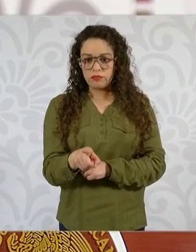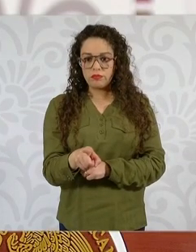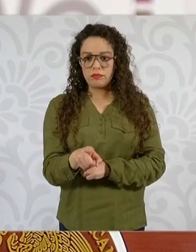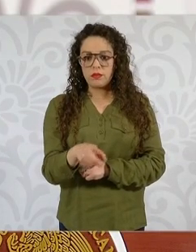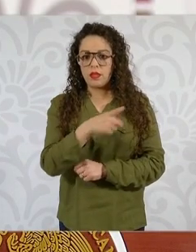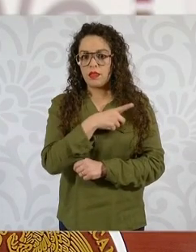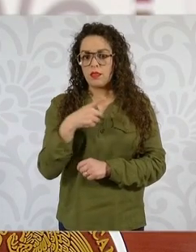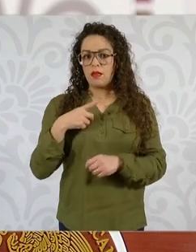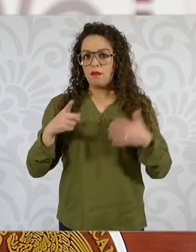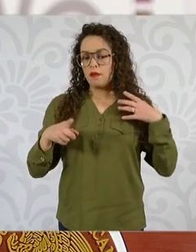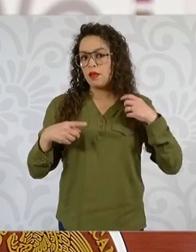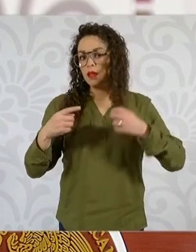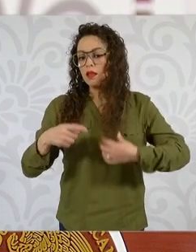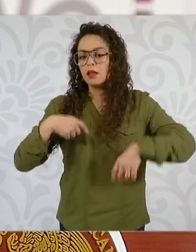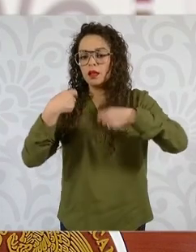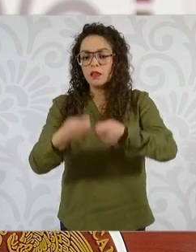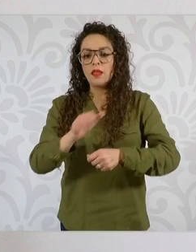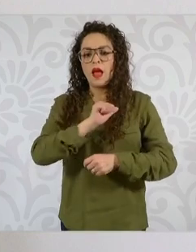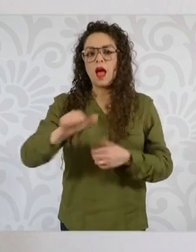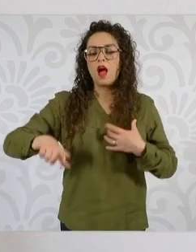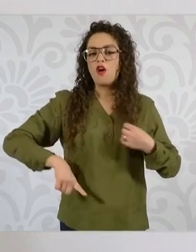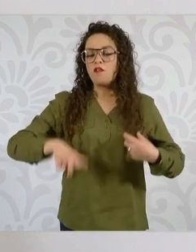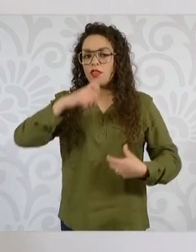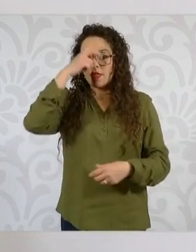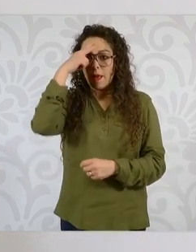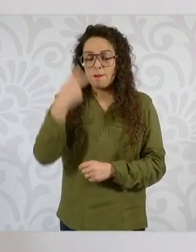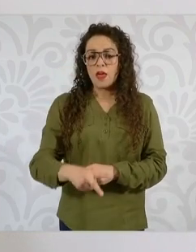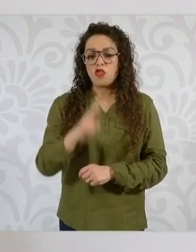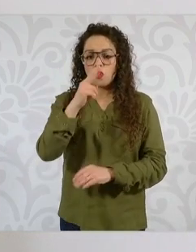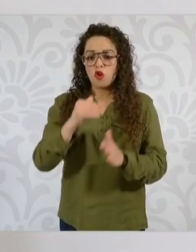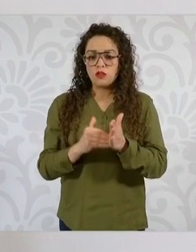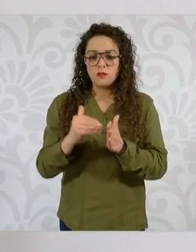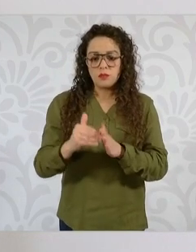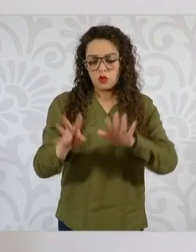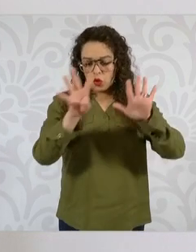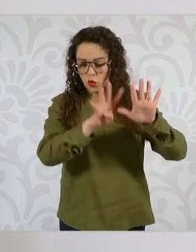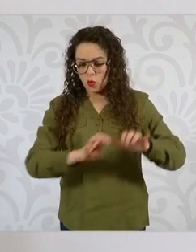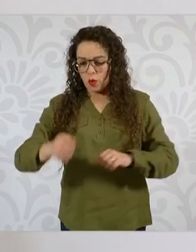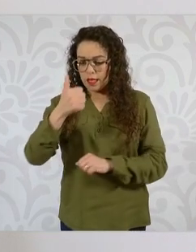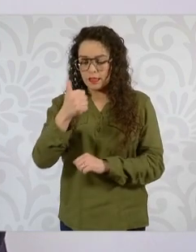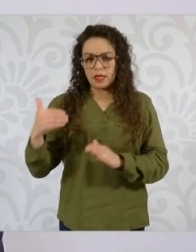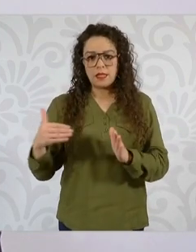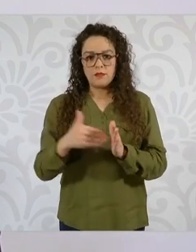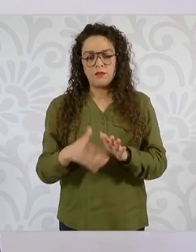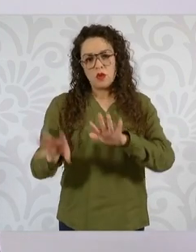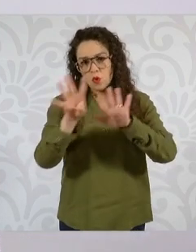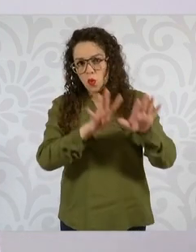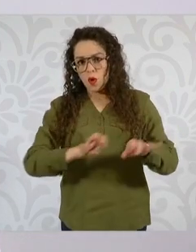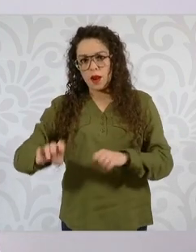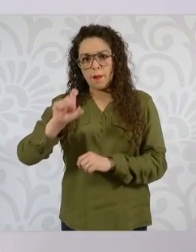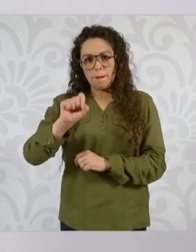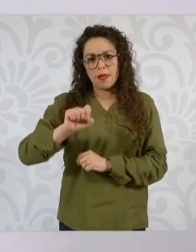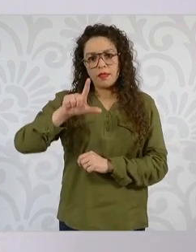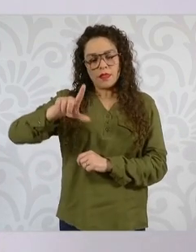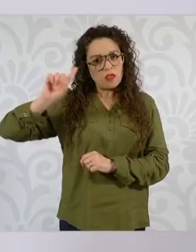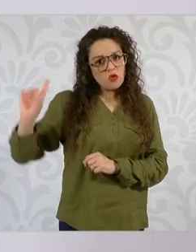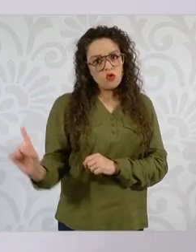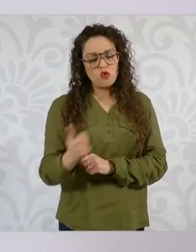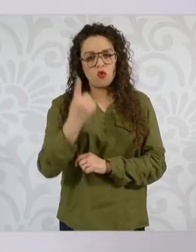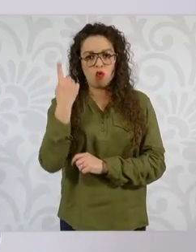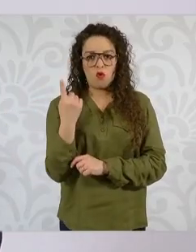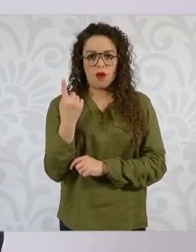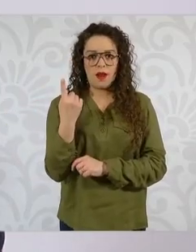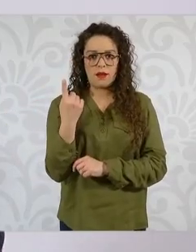entregarle al gobierno al de México dos millones cuatrocientos seis mil cuatrocientos veintisiete dólares